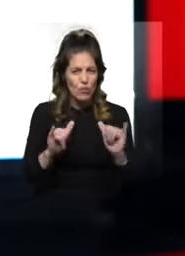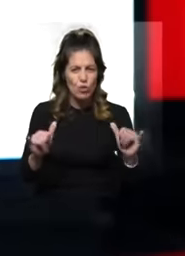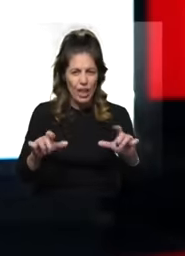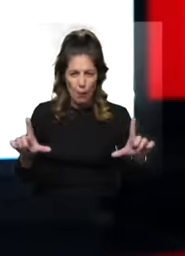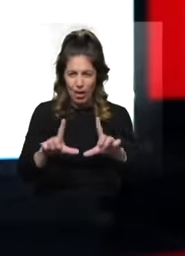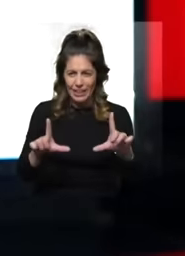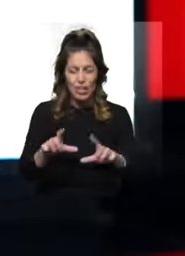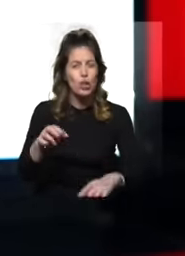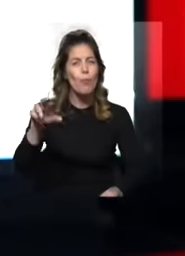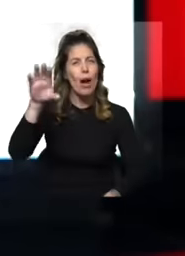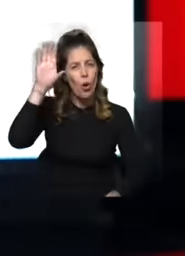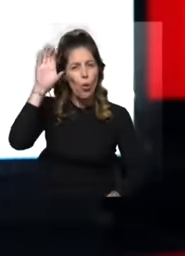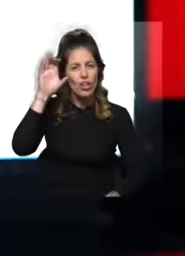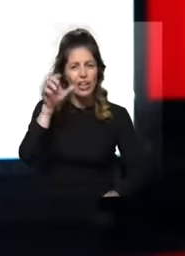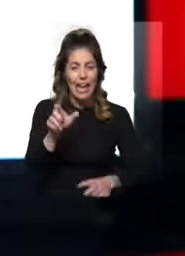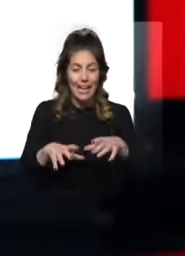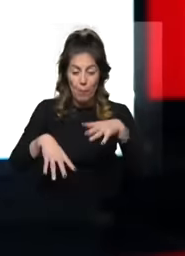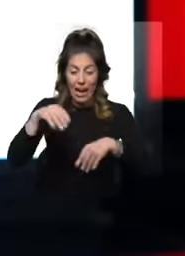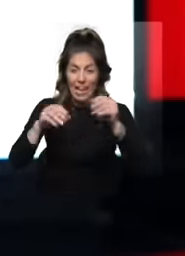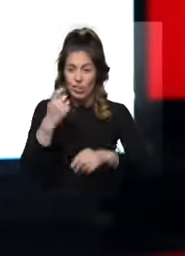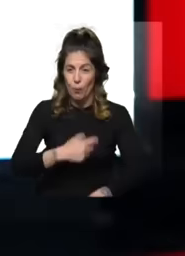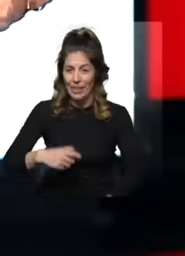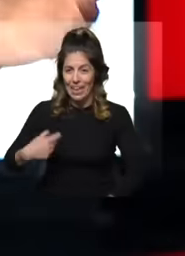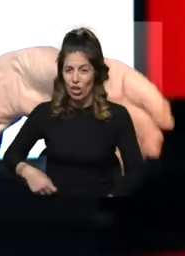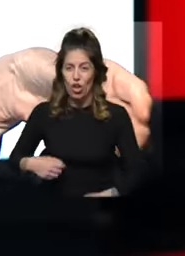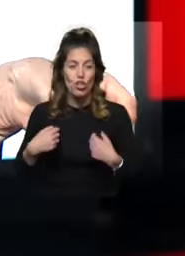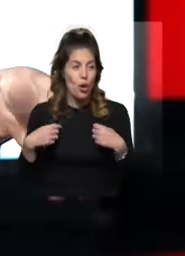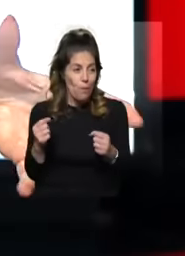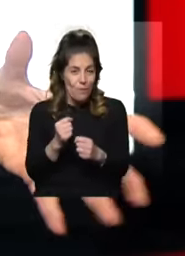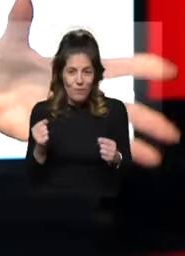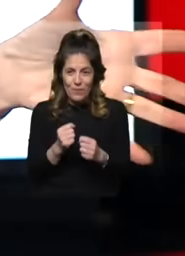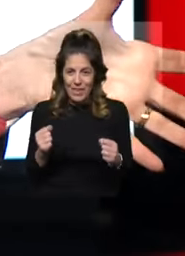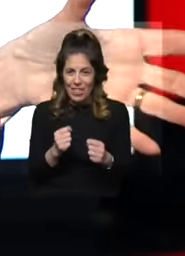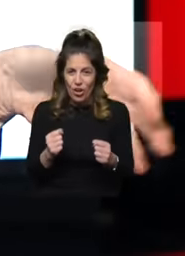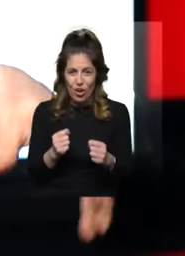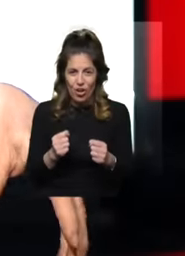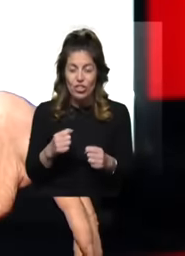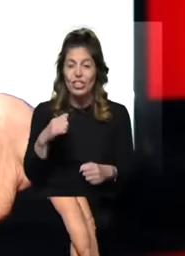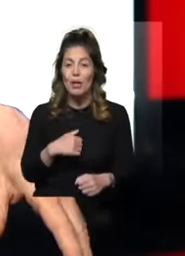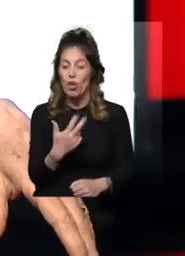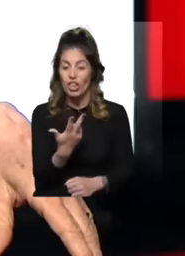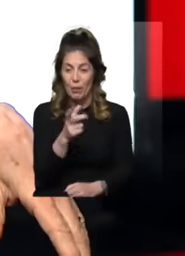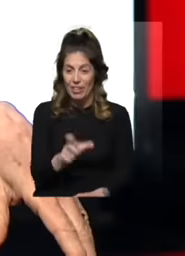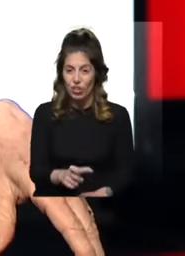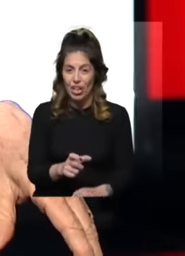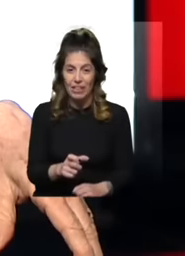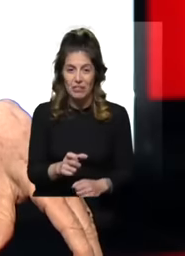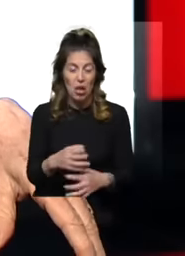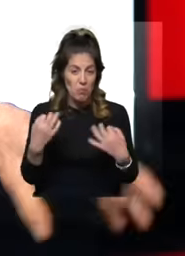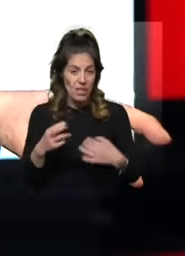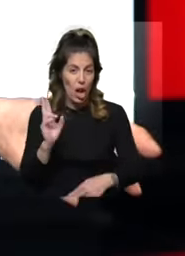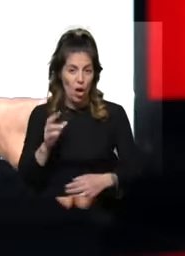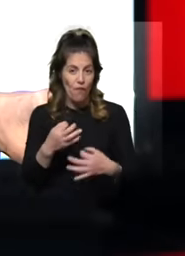Palacio Peñarol. Yo estaba muerta de miedo. Y yo tenía un trío, ¿viste? Que sonaba bien, pero bueno, que